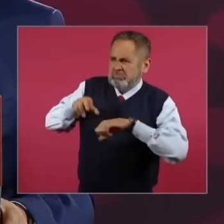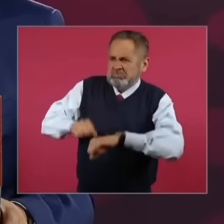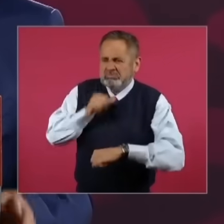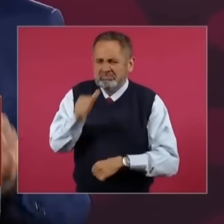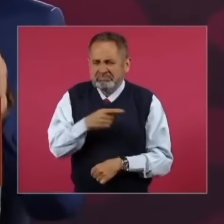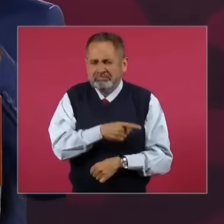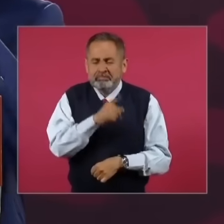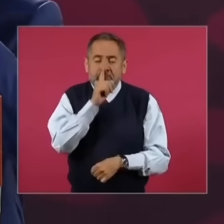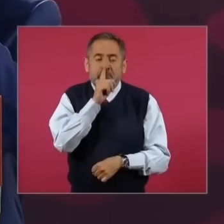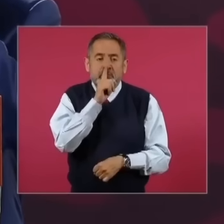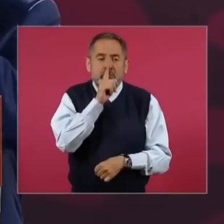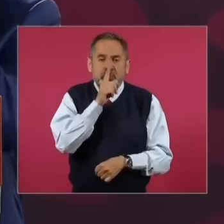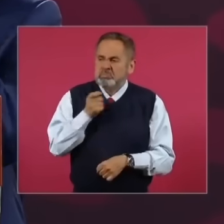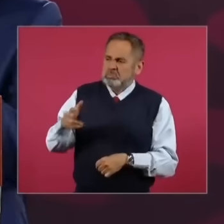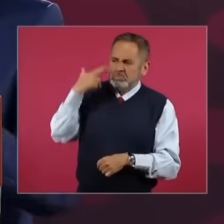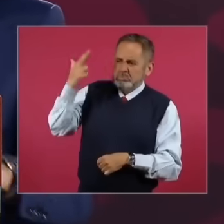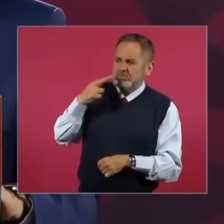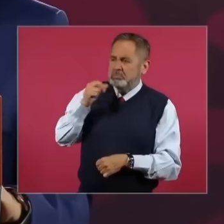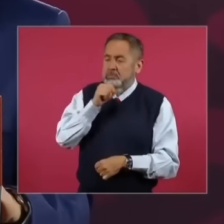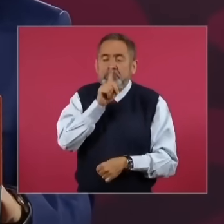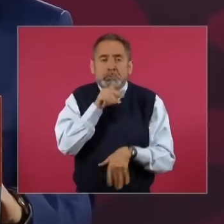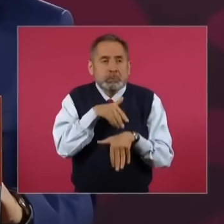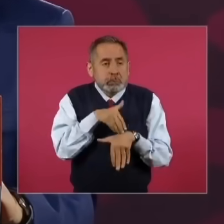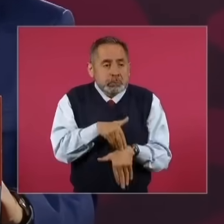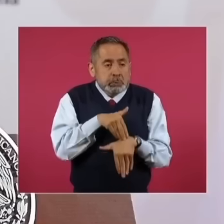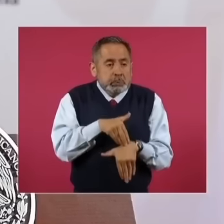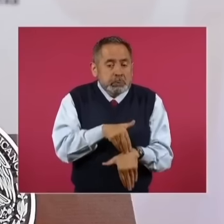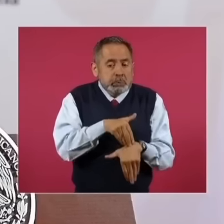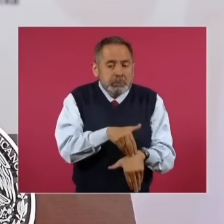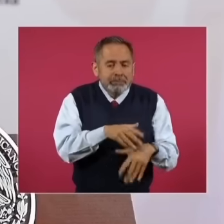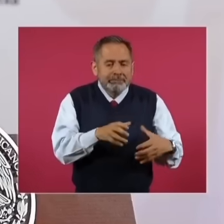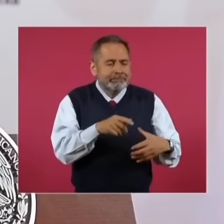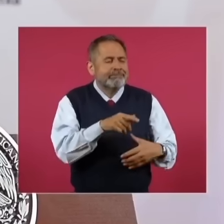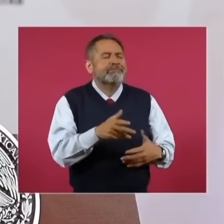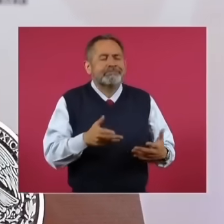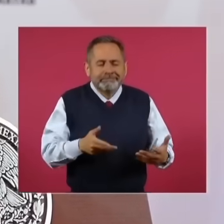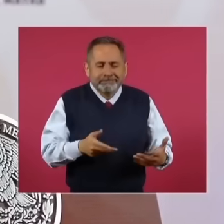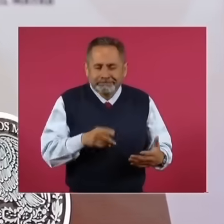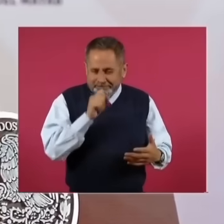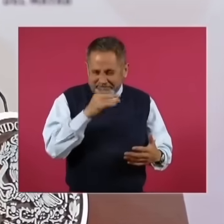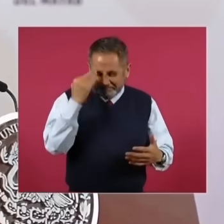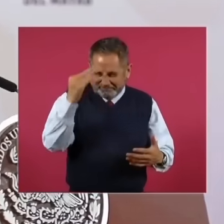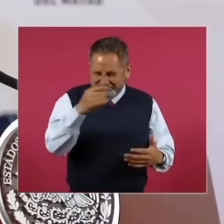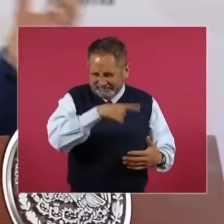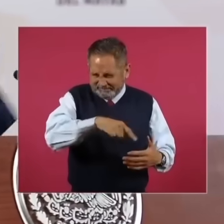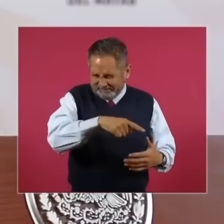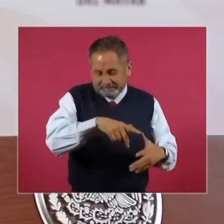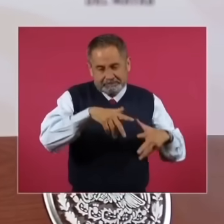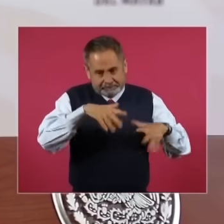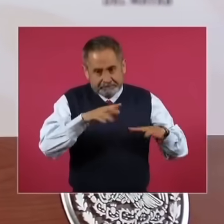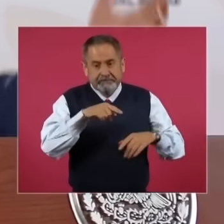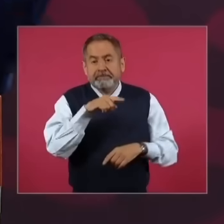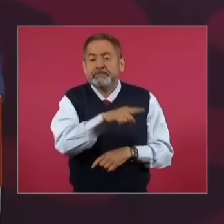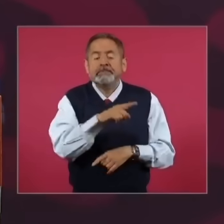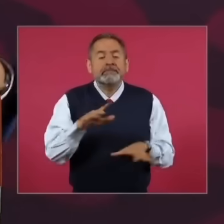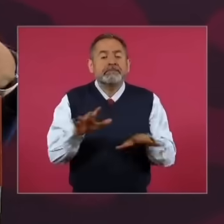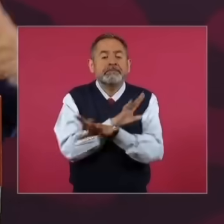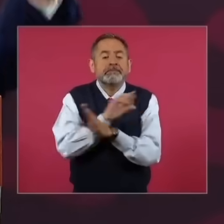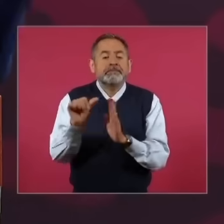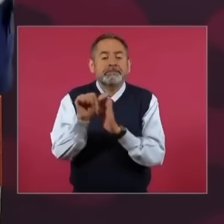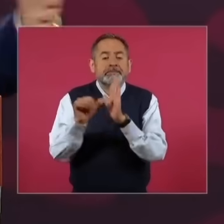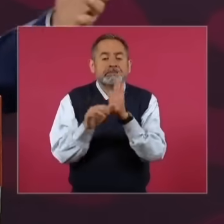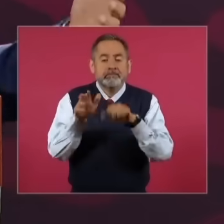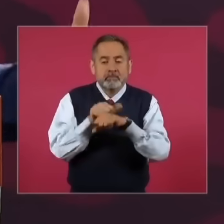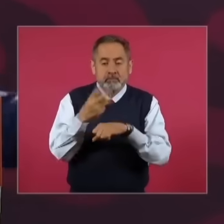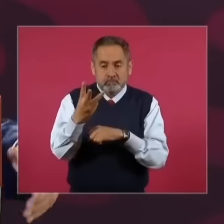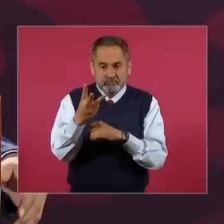tienen, de la honestidad. Toda esa parte de la honestidad que ahora hay, que antes no había, todo esto es uh-huh lo que compone, muchos